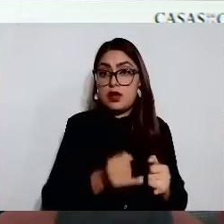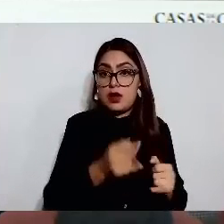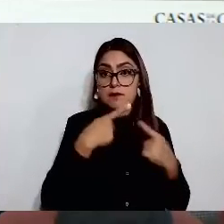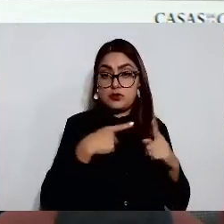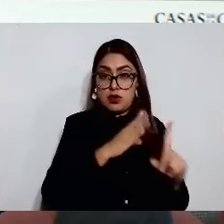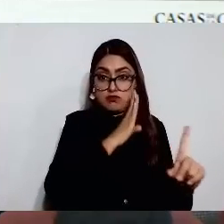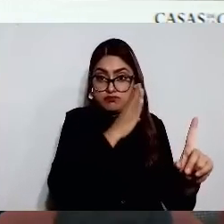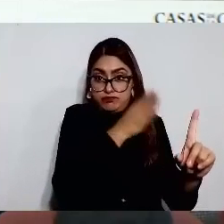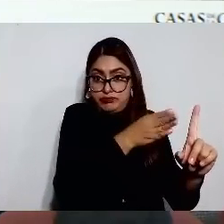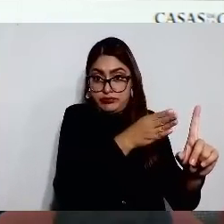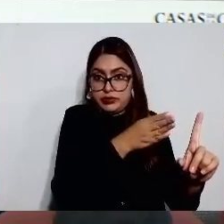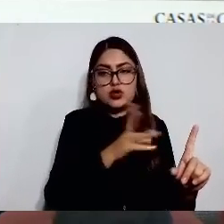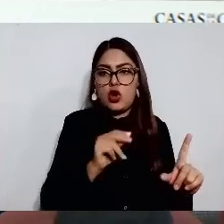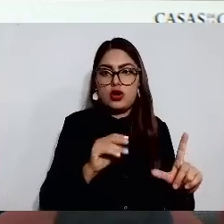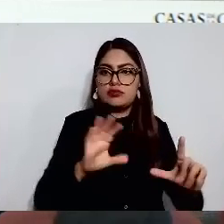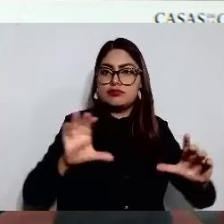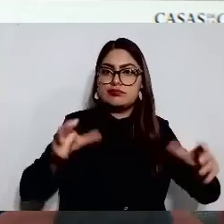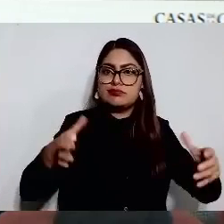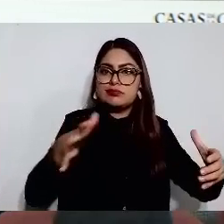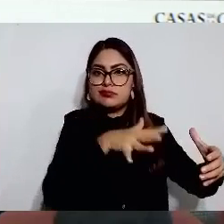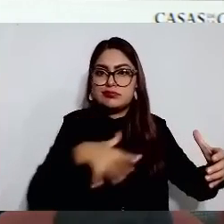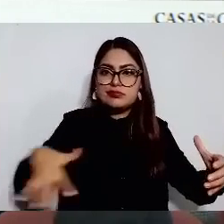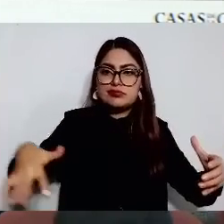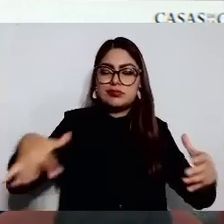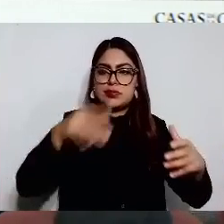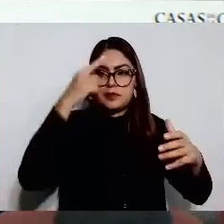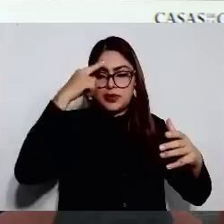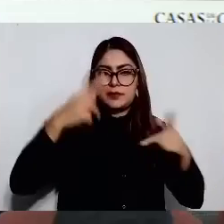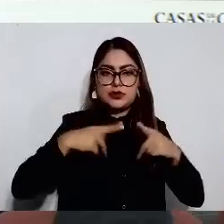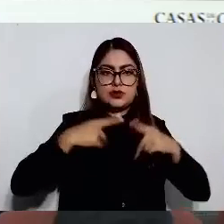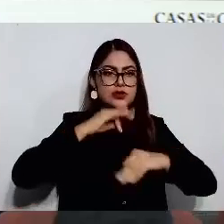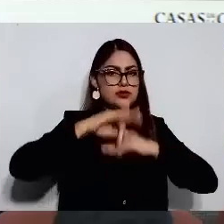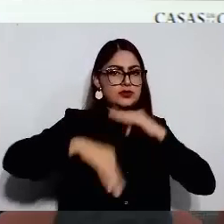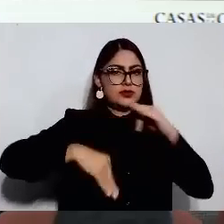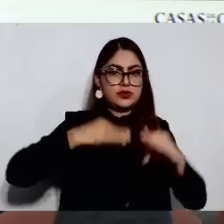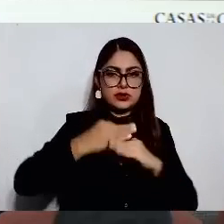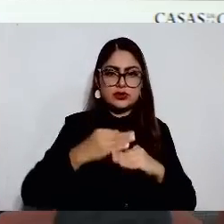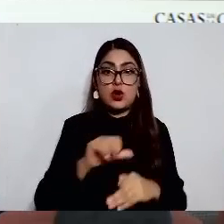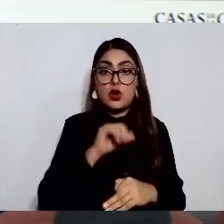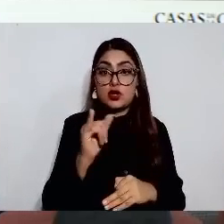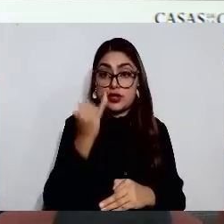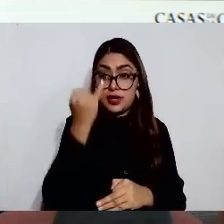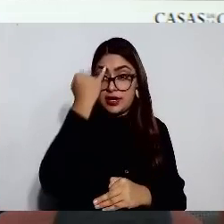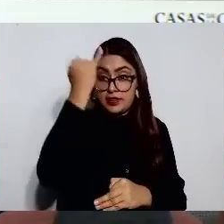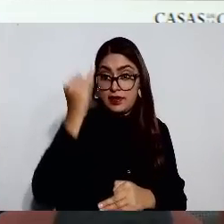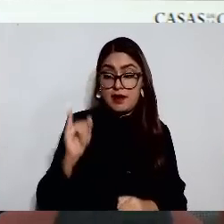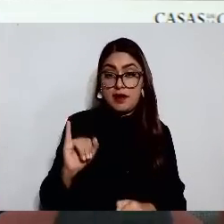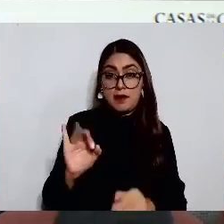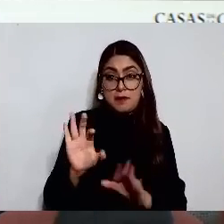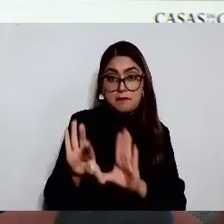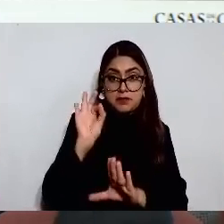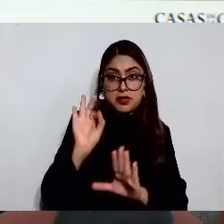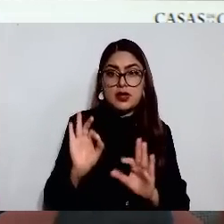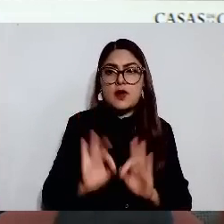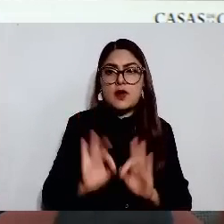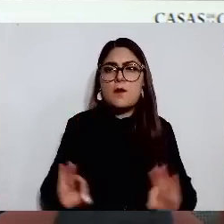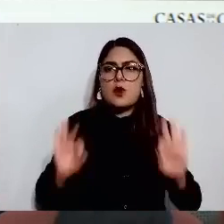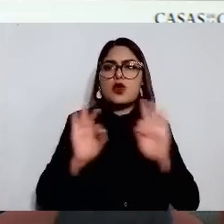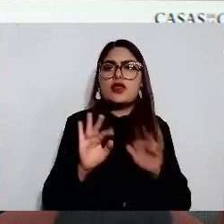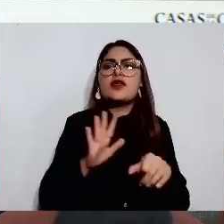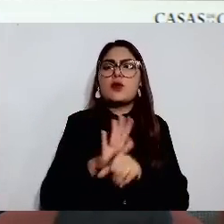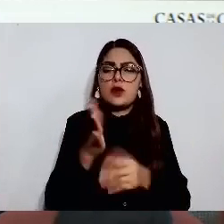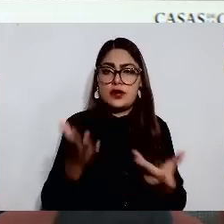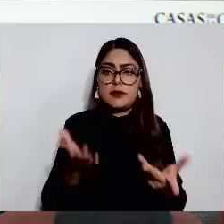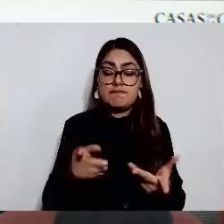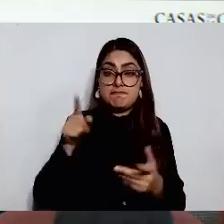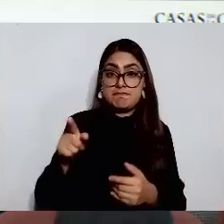para todas, para todes. Otra idea muy, muy importante, el Poder Judicial tiene que